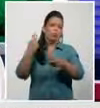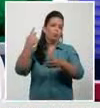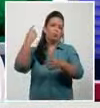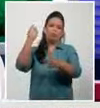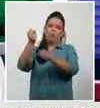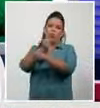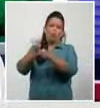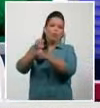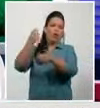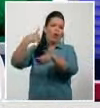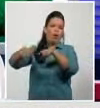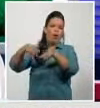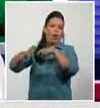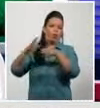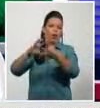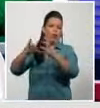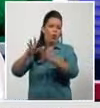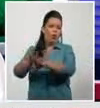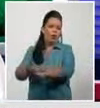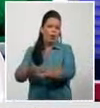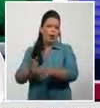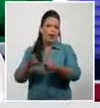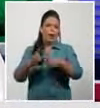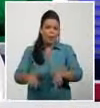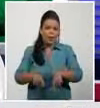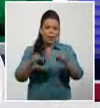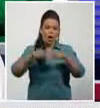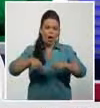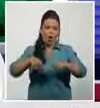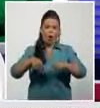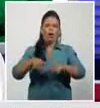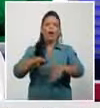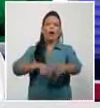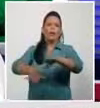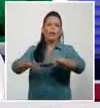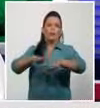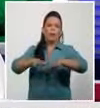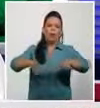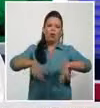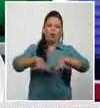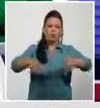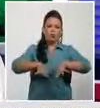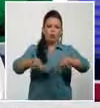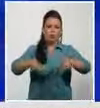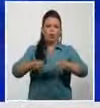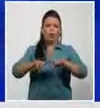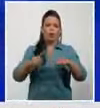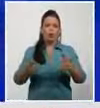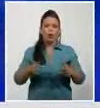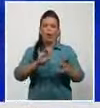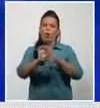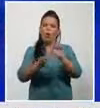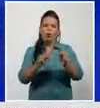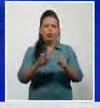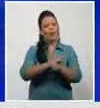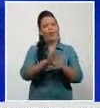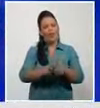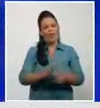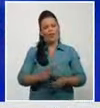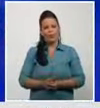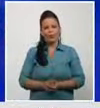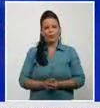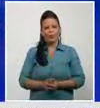pero para poder garantizar el control, eso tenemos que hacerlo en esta forma. Agradecerle su